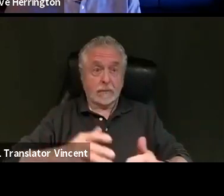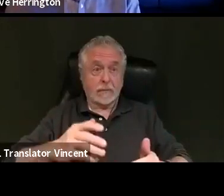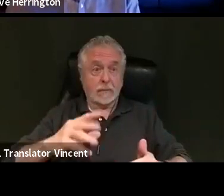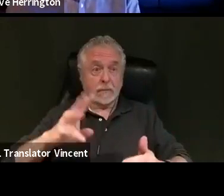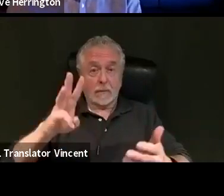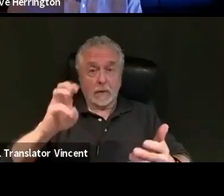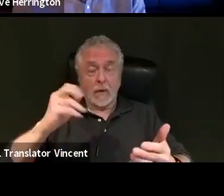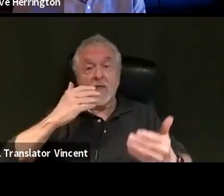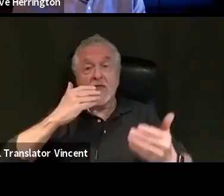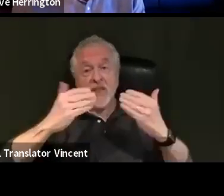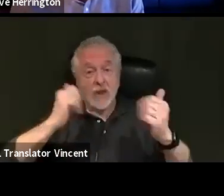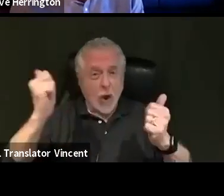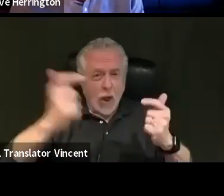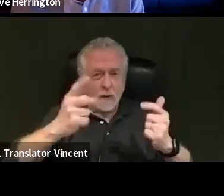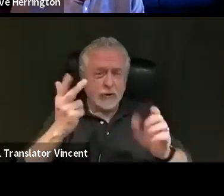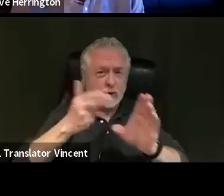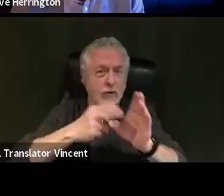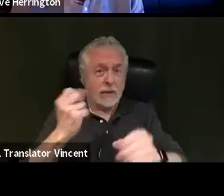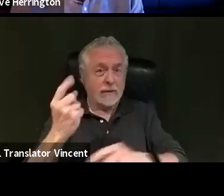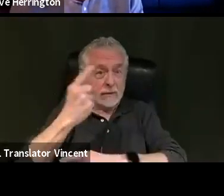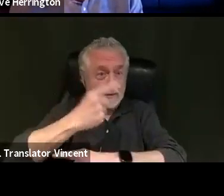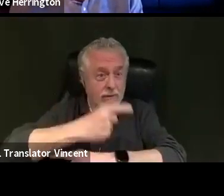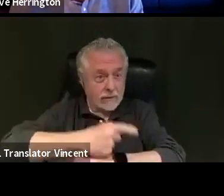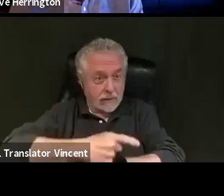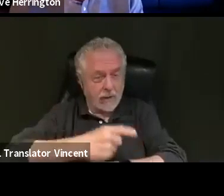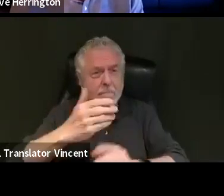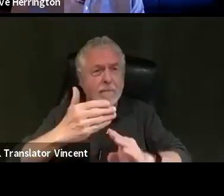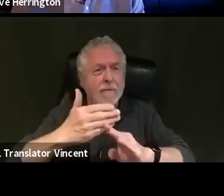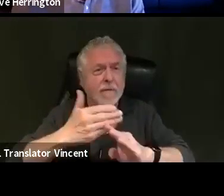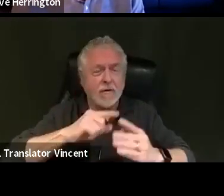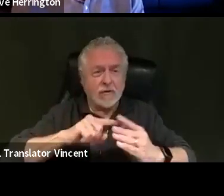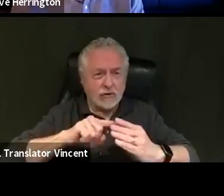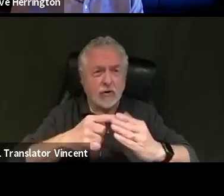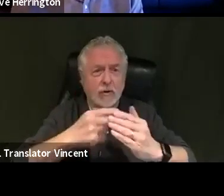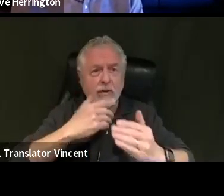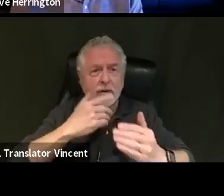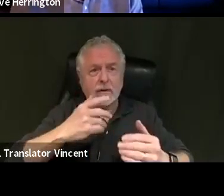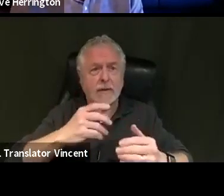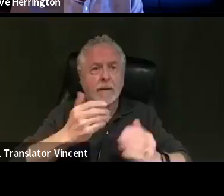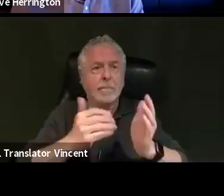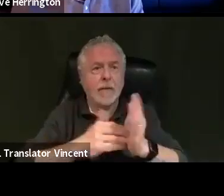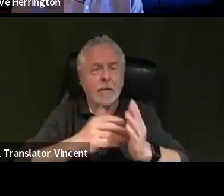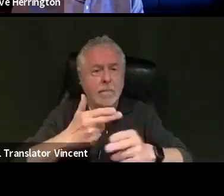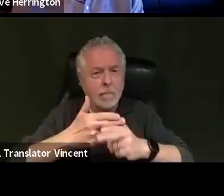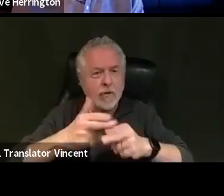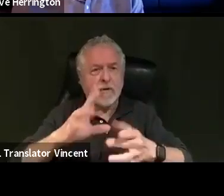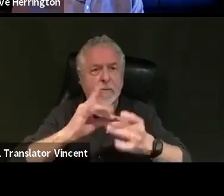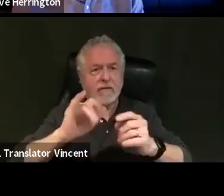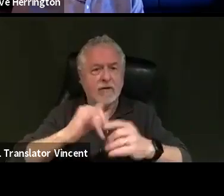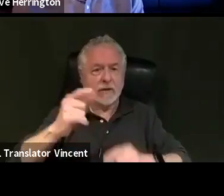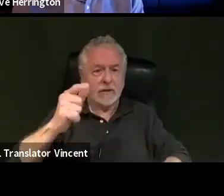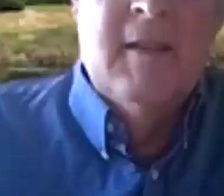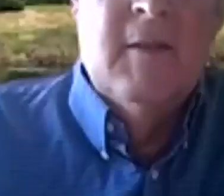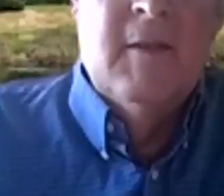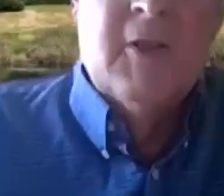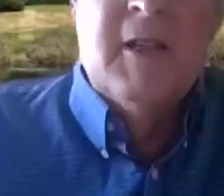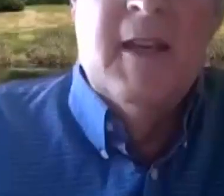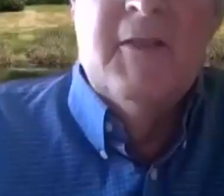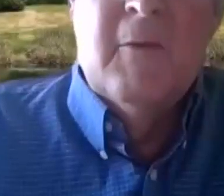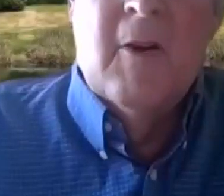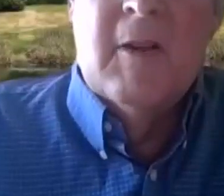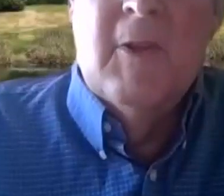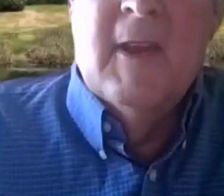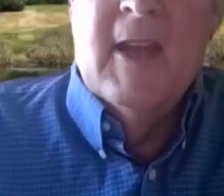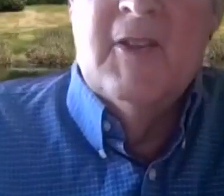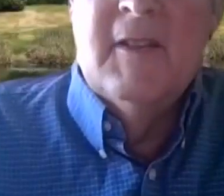Well, thank you everybody for joining us today. Before we get started, we'd like to begin with a brief message from Gilbert